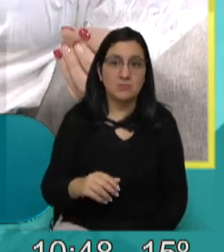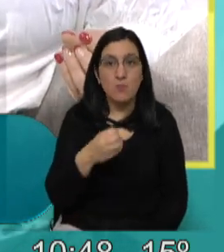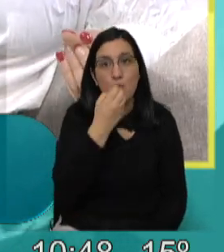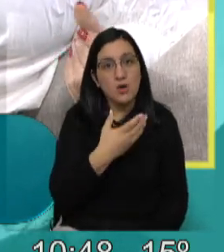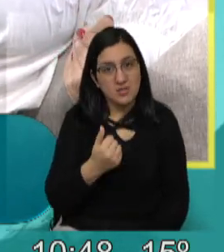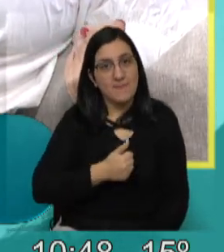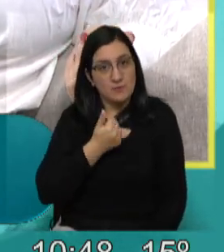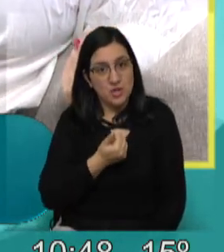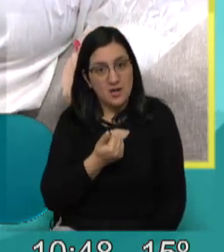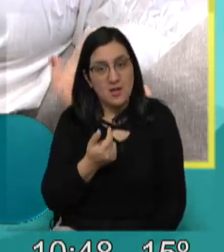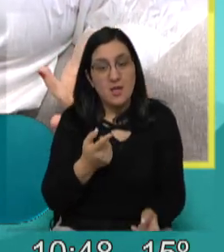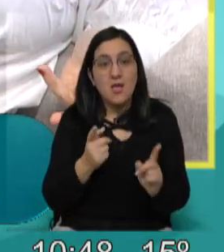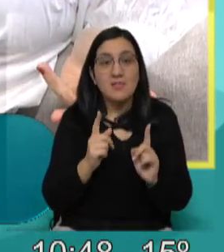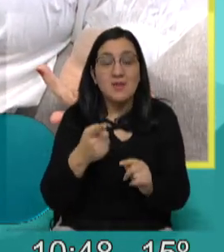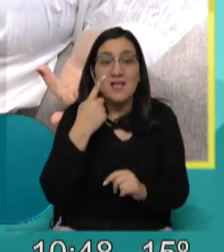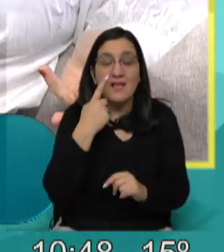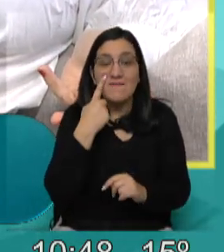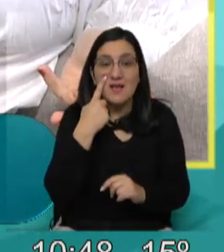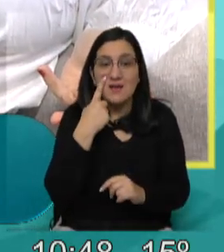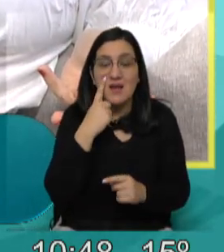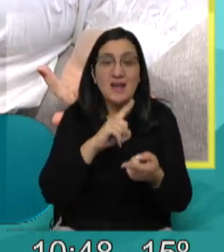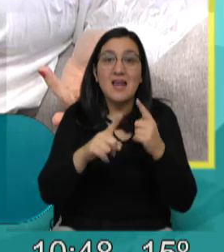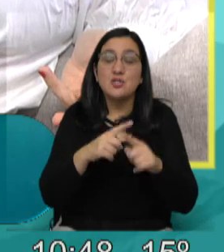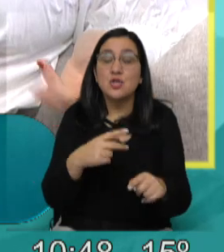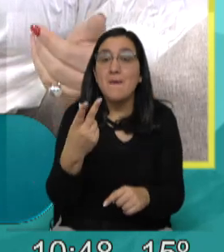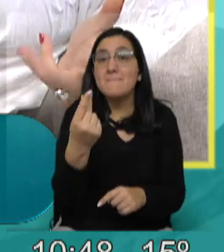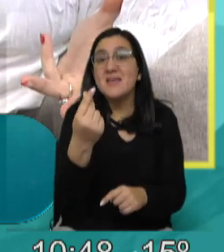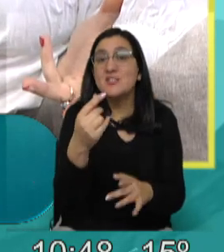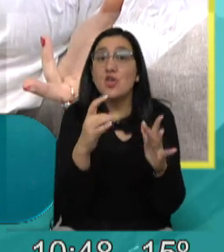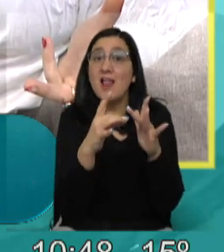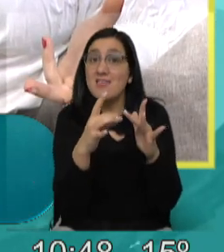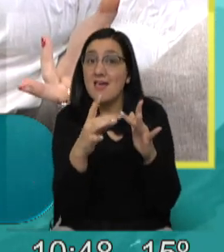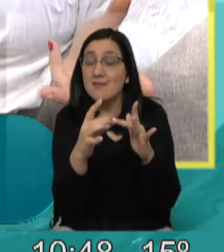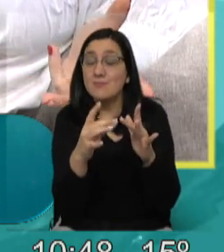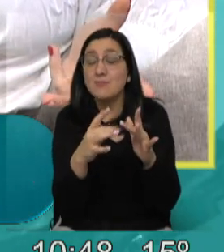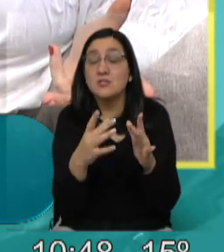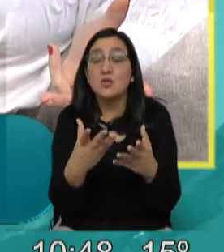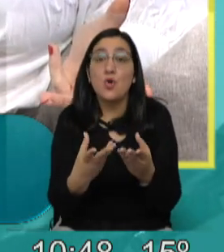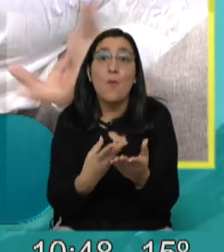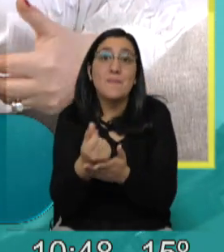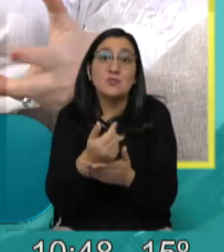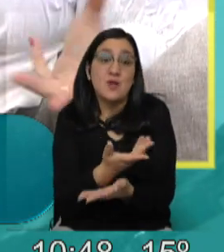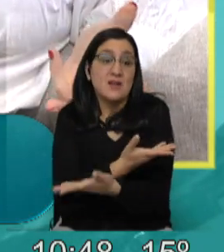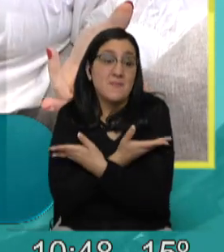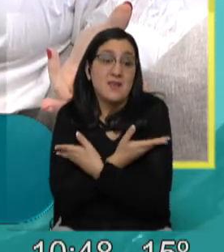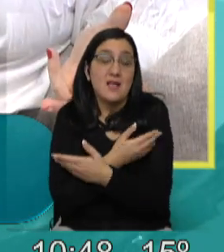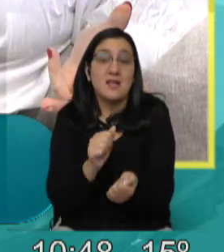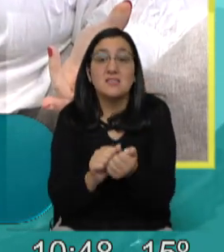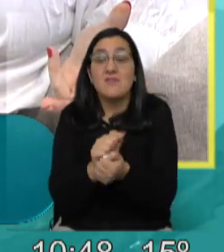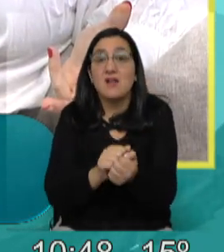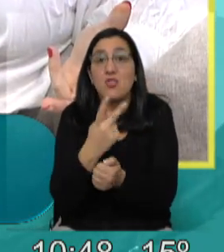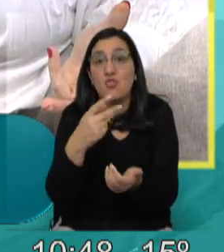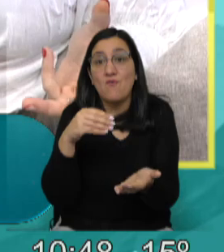buenos aprovechar. También hay que ver la relación precio-calidad de esa liquidación, porque en realidad si vas a comprar una remera que la vas a lavar 2 veces